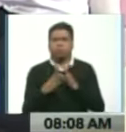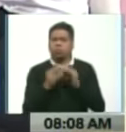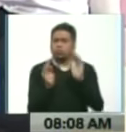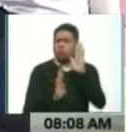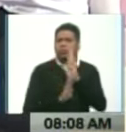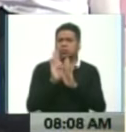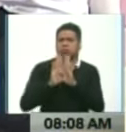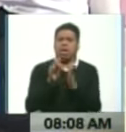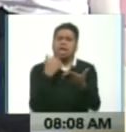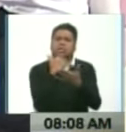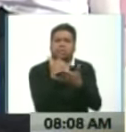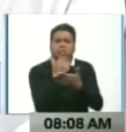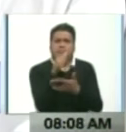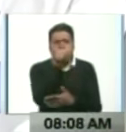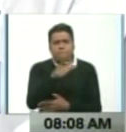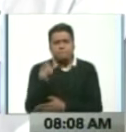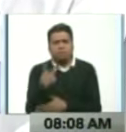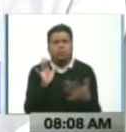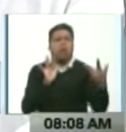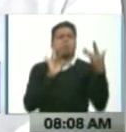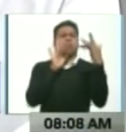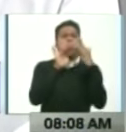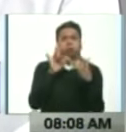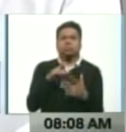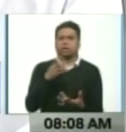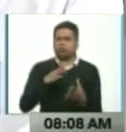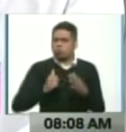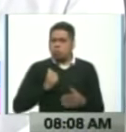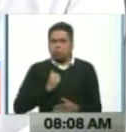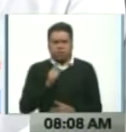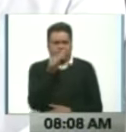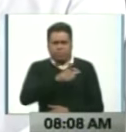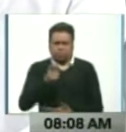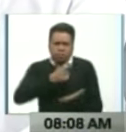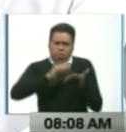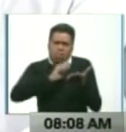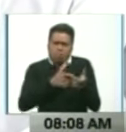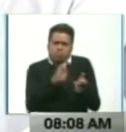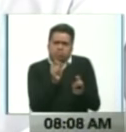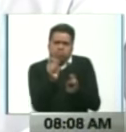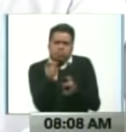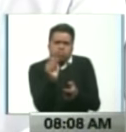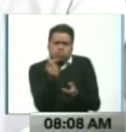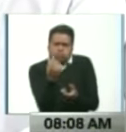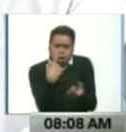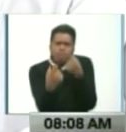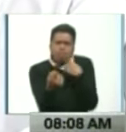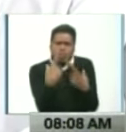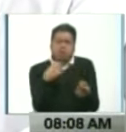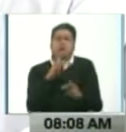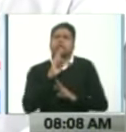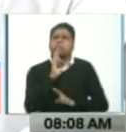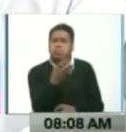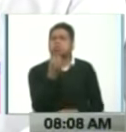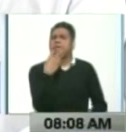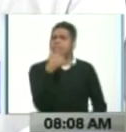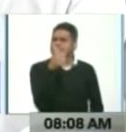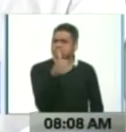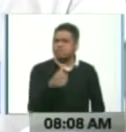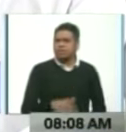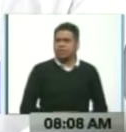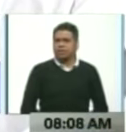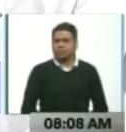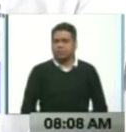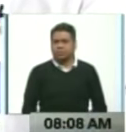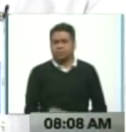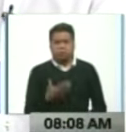un acercamiento con las personas, ¿no? Cualquier persona que nos escribe, no importa de dónde venga, nosotros siempre damos una buena respuesta, pues. Inclusive hemos tenido